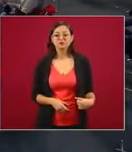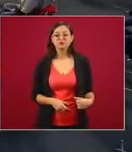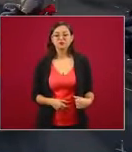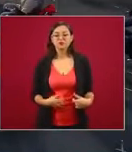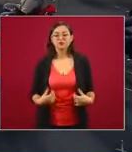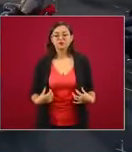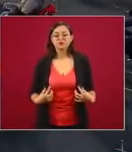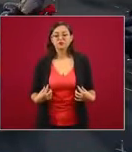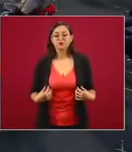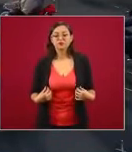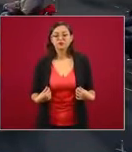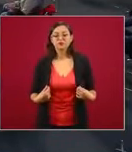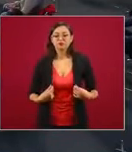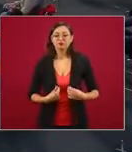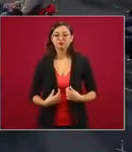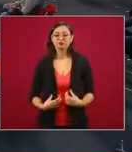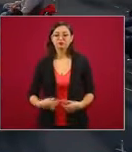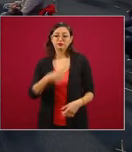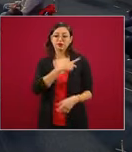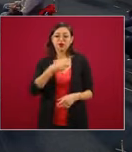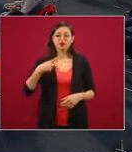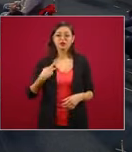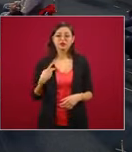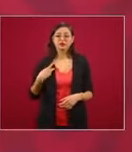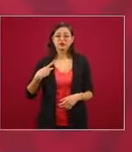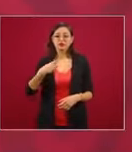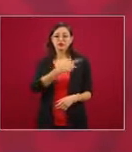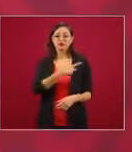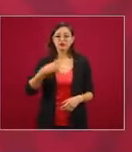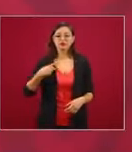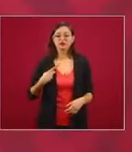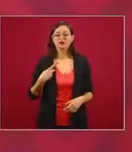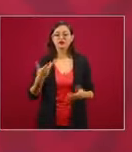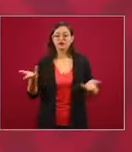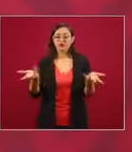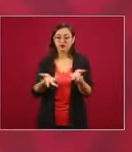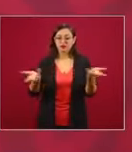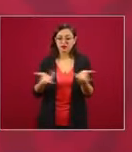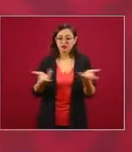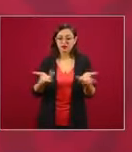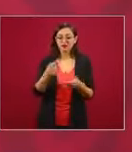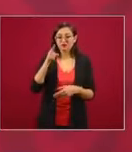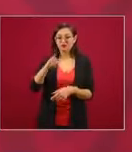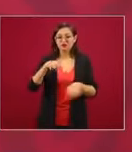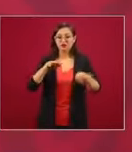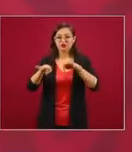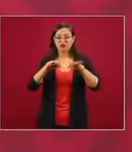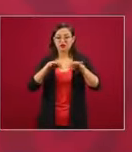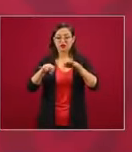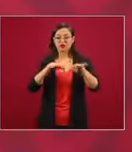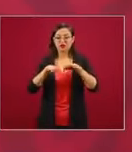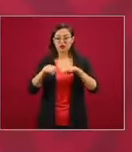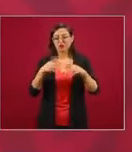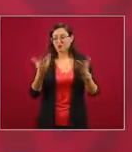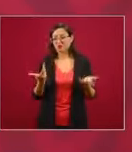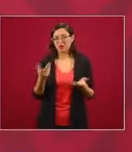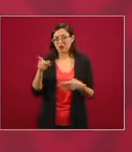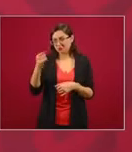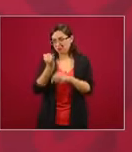Pues es que tiene que hacerlo, esa es su función, nada más que quería dar el